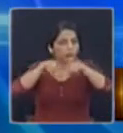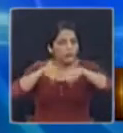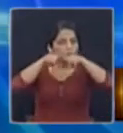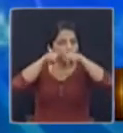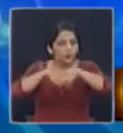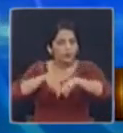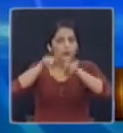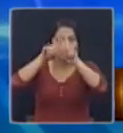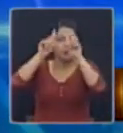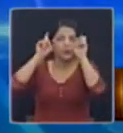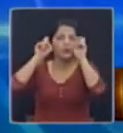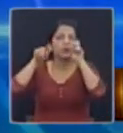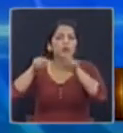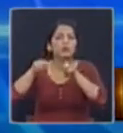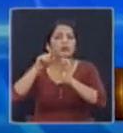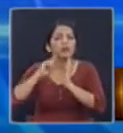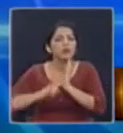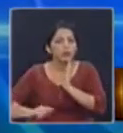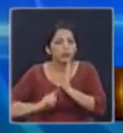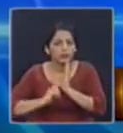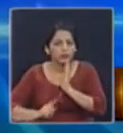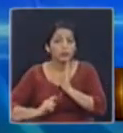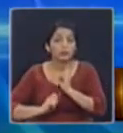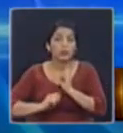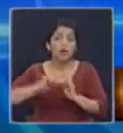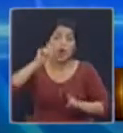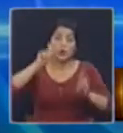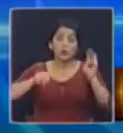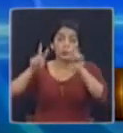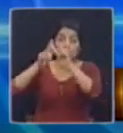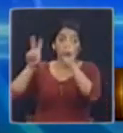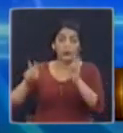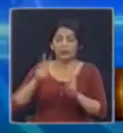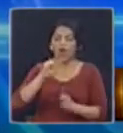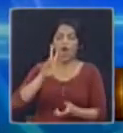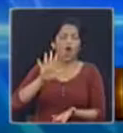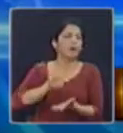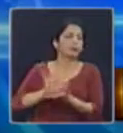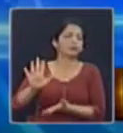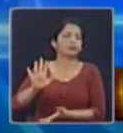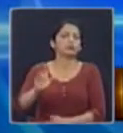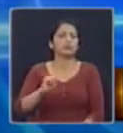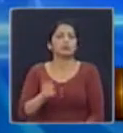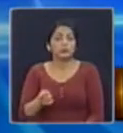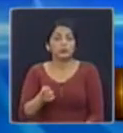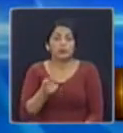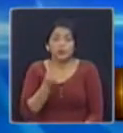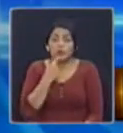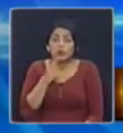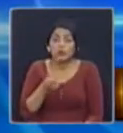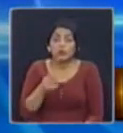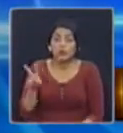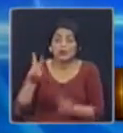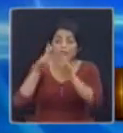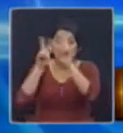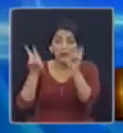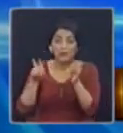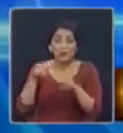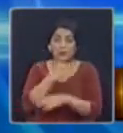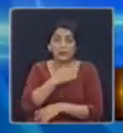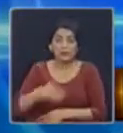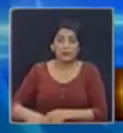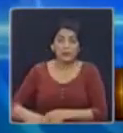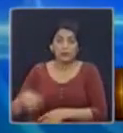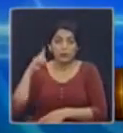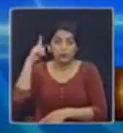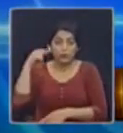está condicionado y de hecho están en contra de algunos temas que usted ha mencionado, como la reelección indefinida, como la eliminación del Consejo